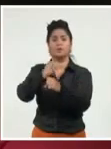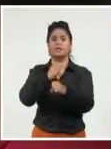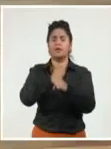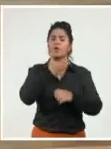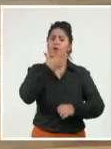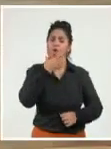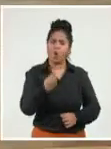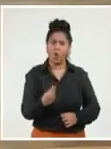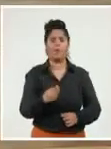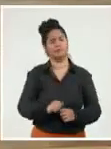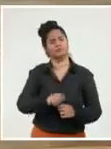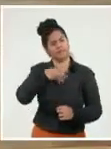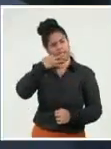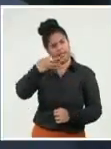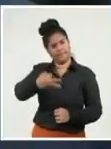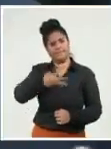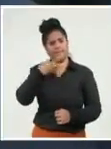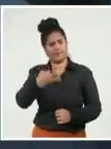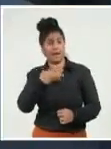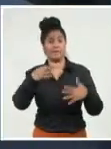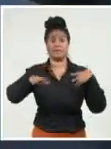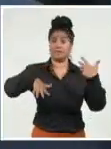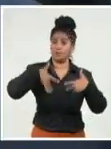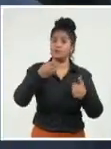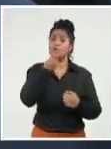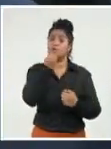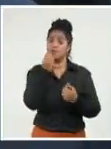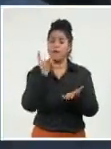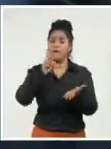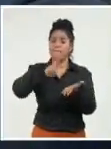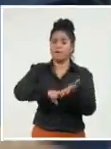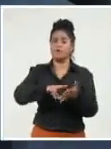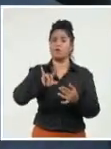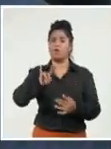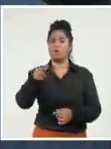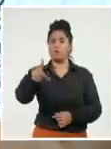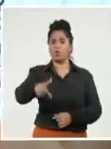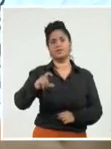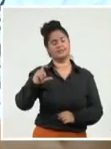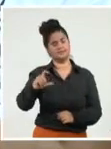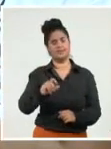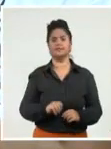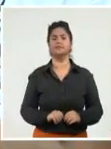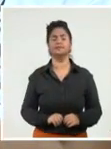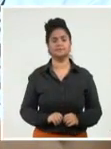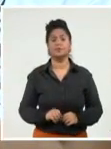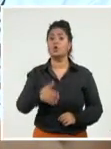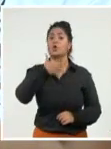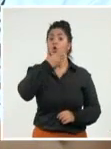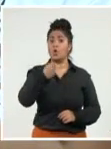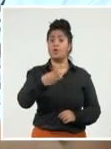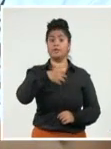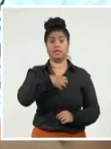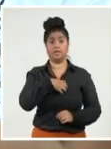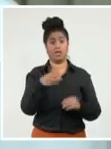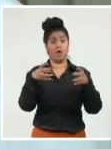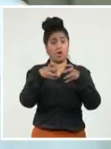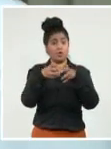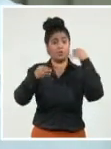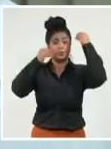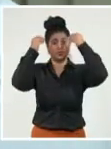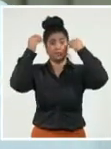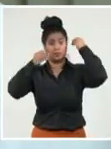del Palacio de la Revolución, los jóvenes expusieron también al presidente de la República una serie de preocupaciones del estudiantado recogidas